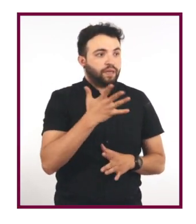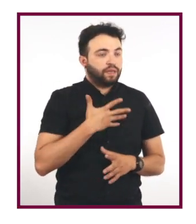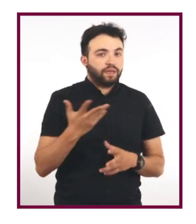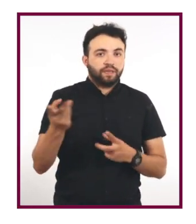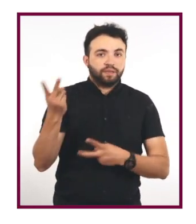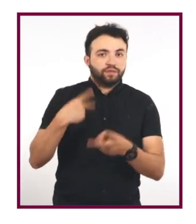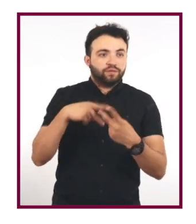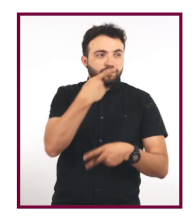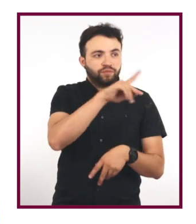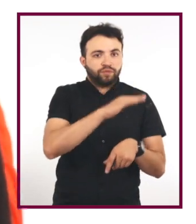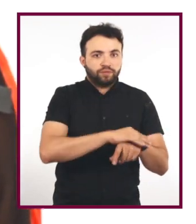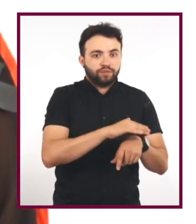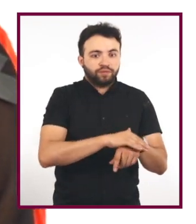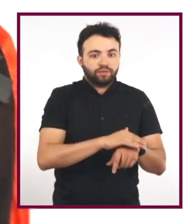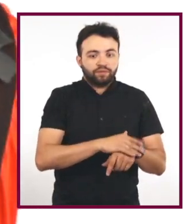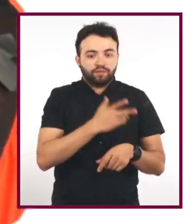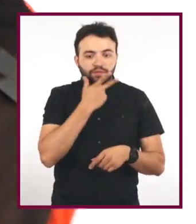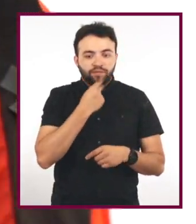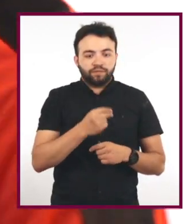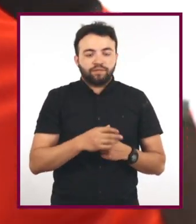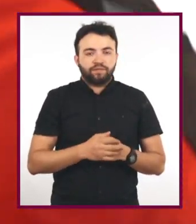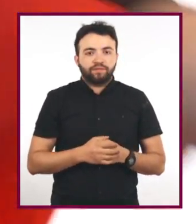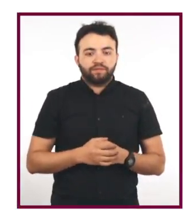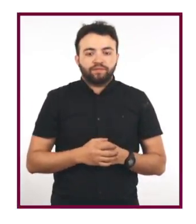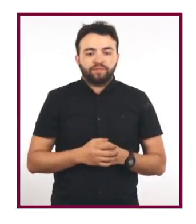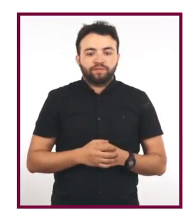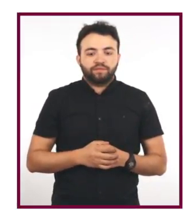Darío, ya llegaron tus amigos.